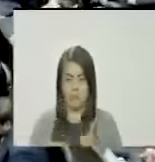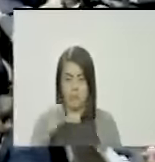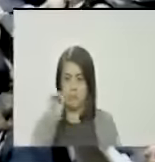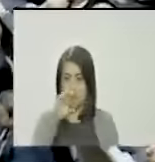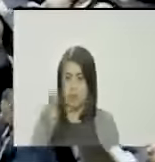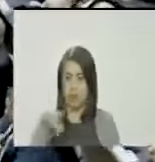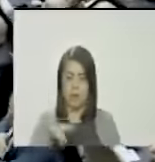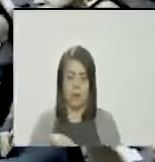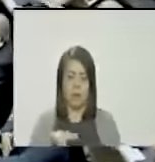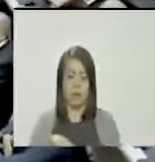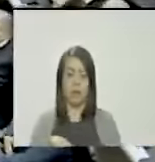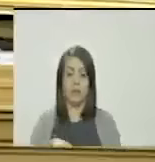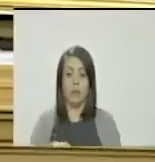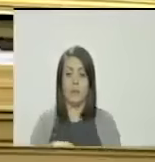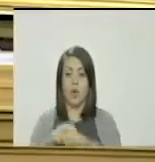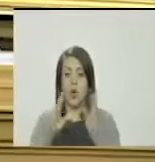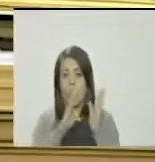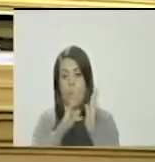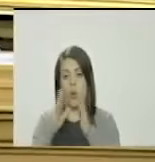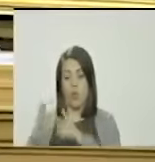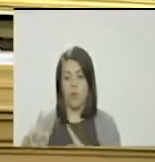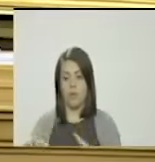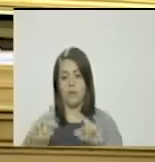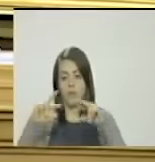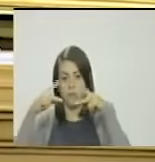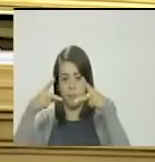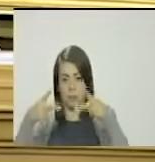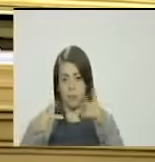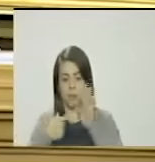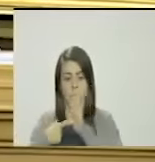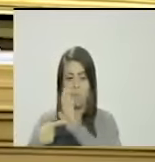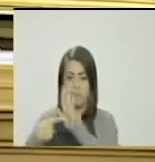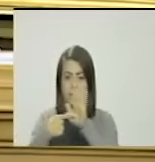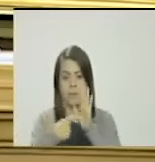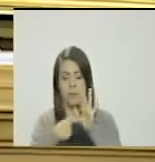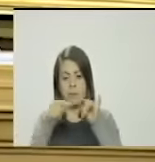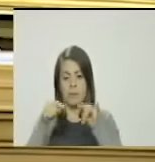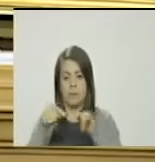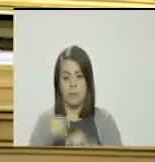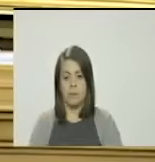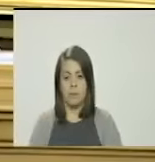de la Asamblea Nacional en el orden inverso en la que fueron presentadas.